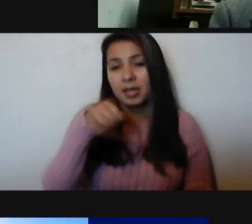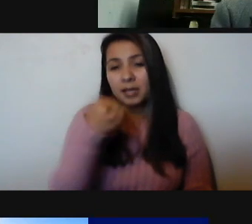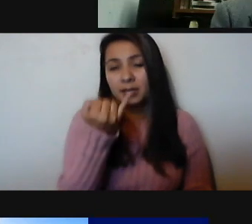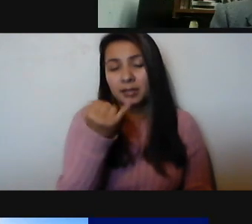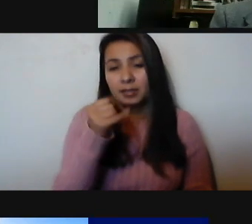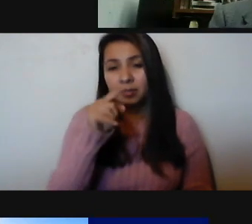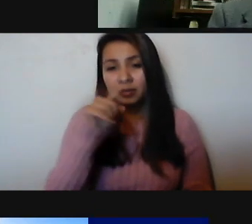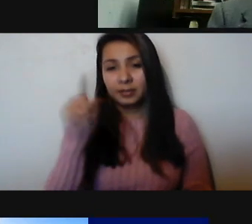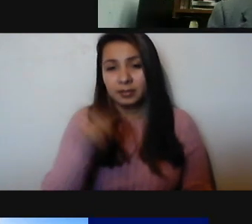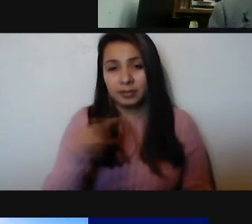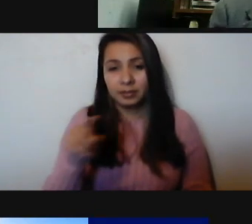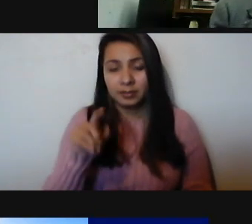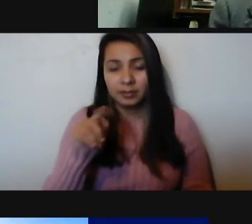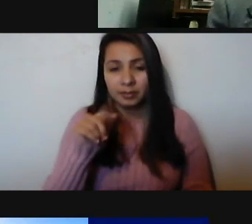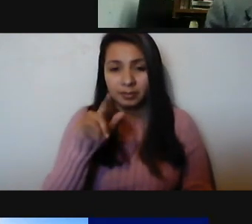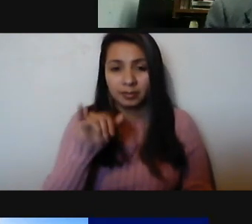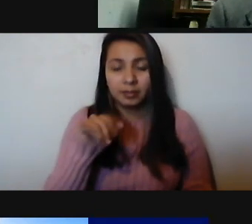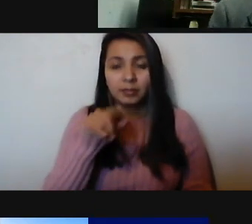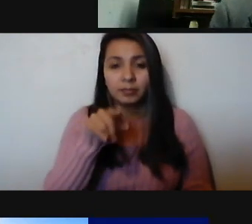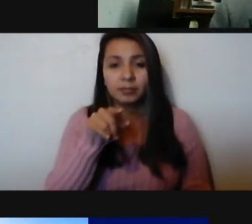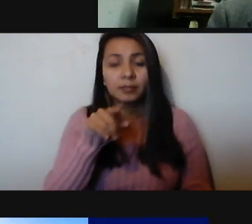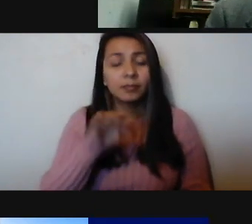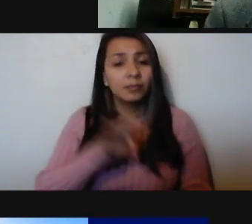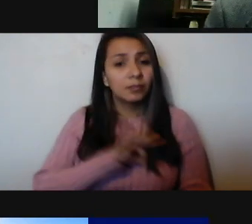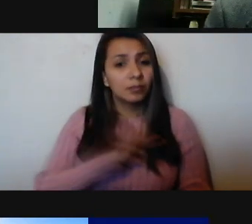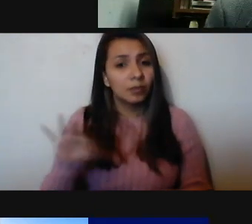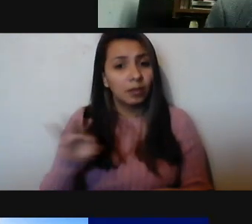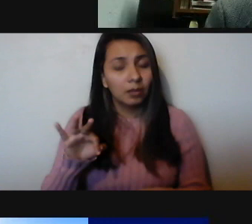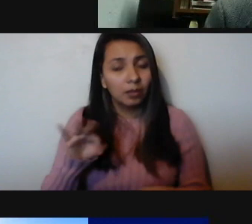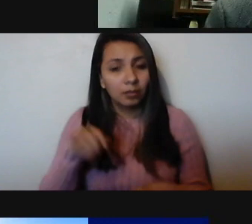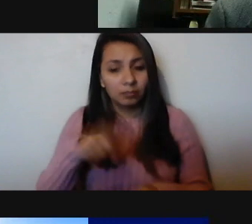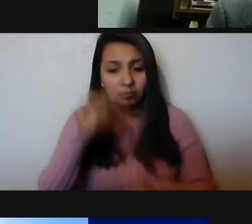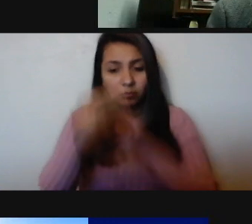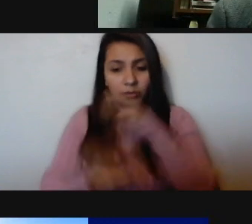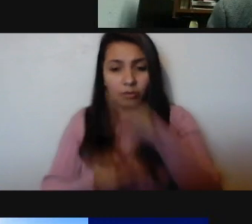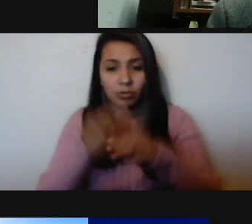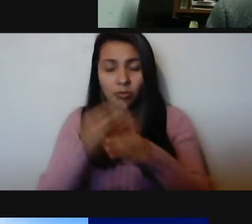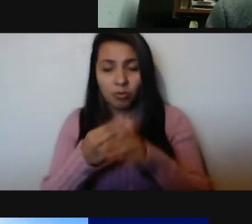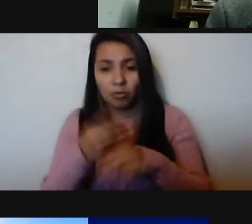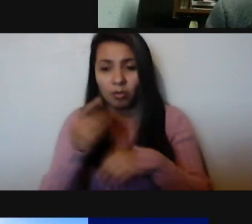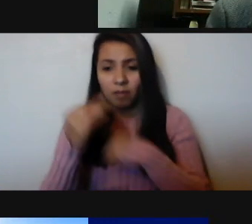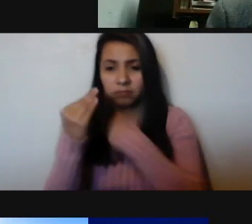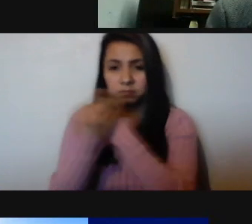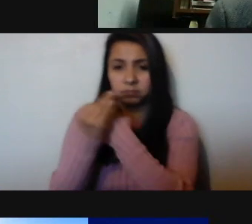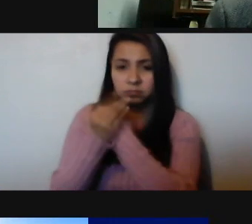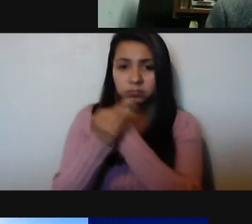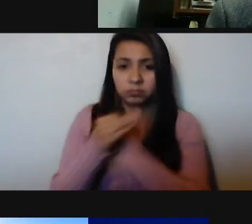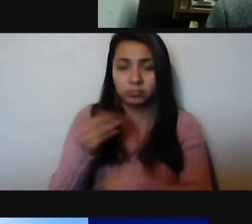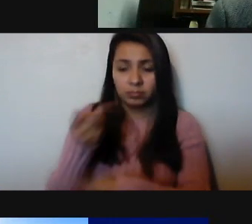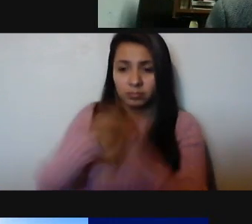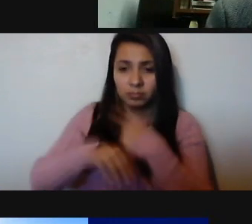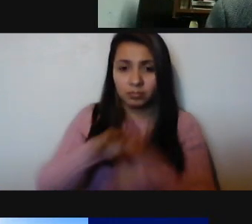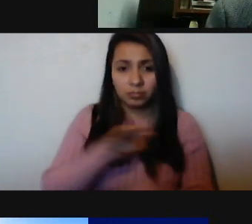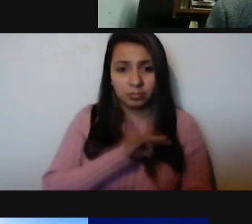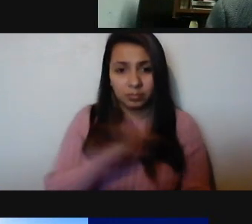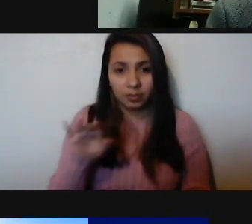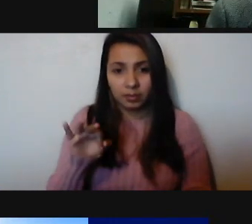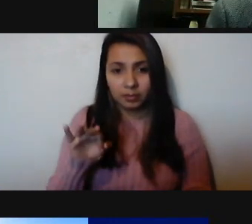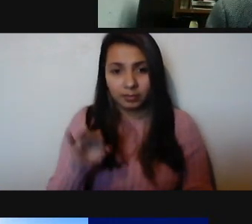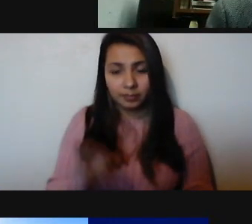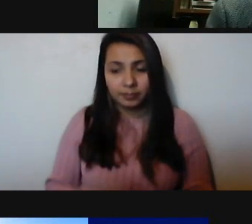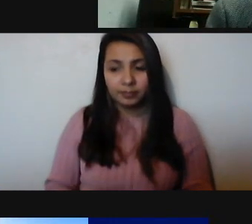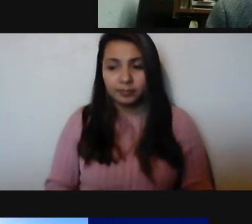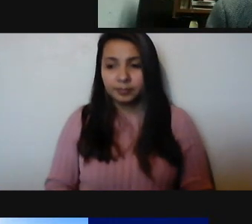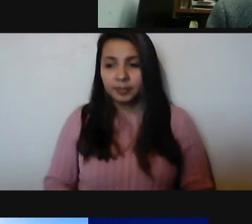duda. Dice, en los puntos donde se presenta mayor electromagnetismo en la Tierra, ¿puede suscitarse este tipo